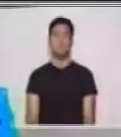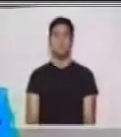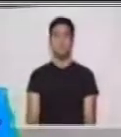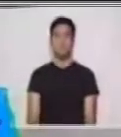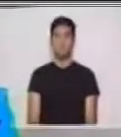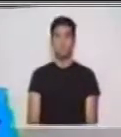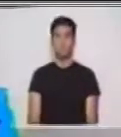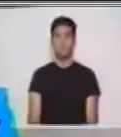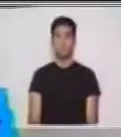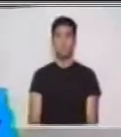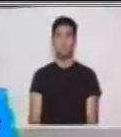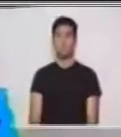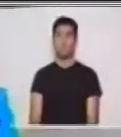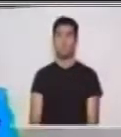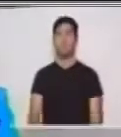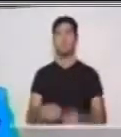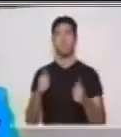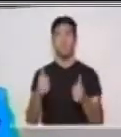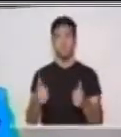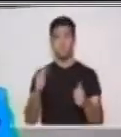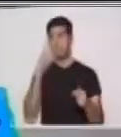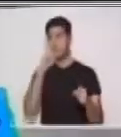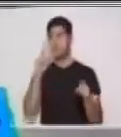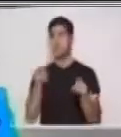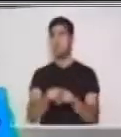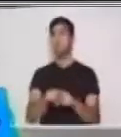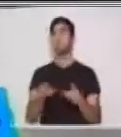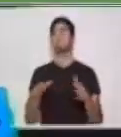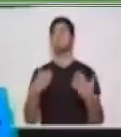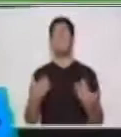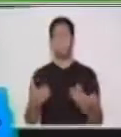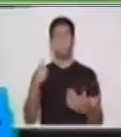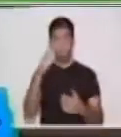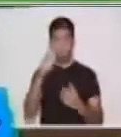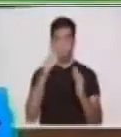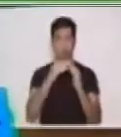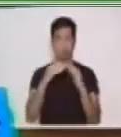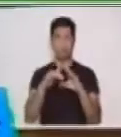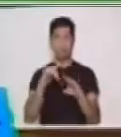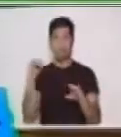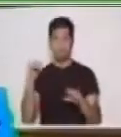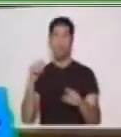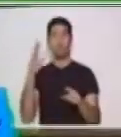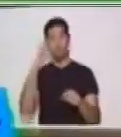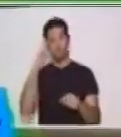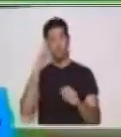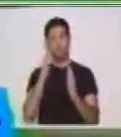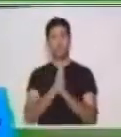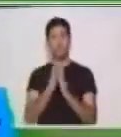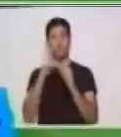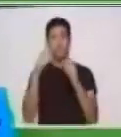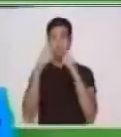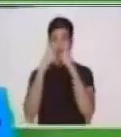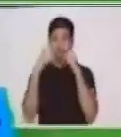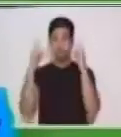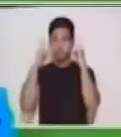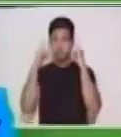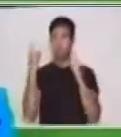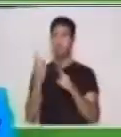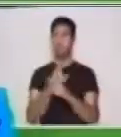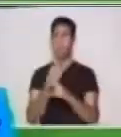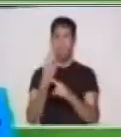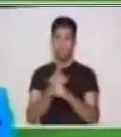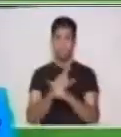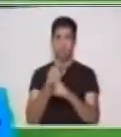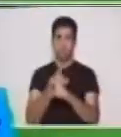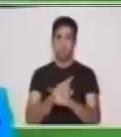nuestra mano. También es muy importante que si vas a salir de casa por alguna eventualidad, alguna emergencia, no se te olvide siempre el uso de